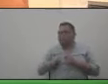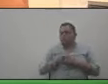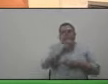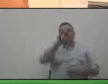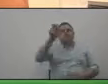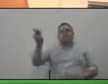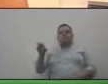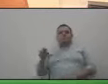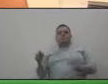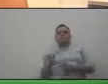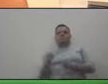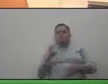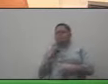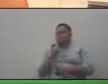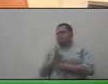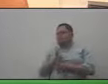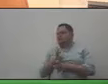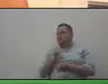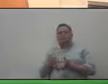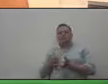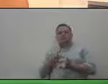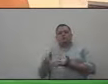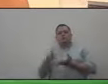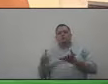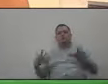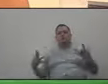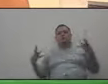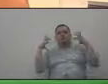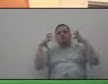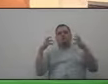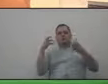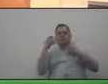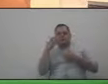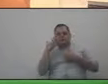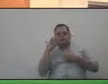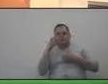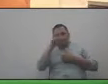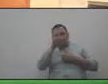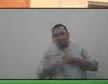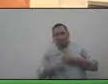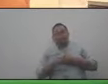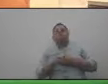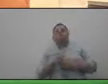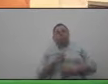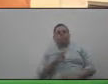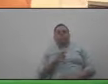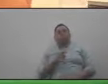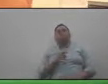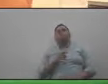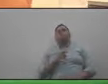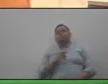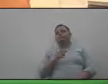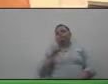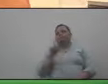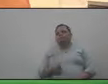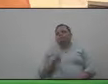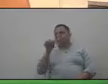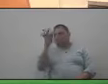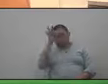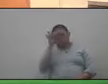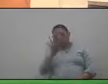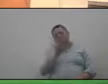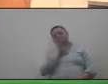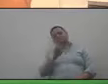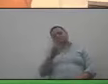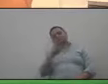pues eso ayuda incluso a generar mayor estrés del que ya genera la enfermedad de ese paciente con el que van. Entonces, tener un hospital de tercer nivel